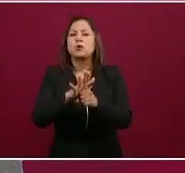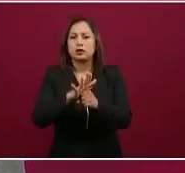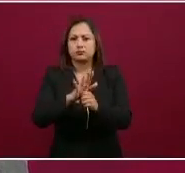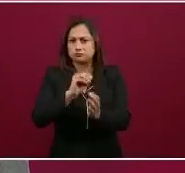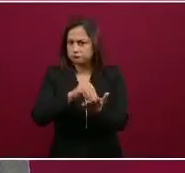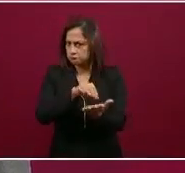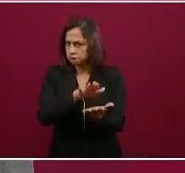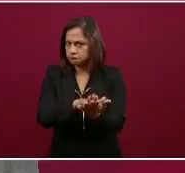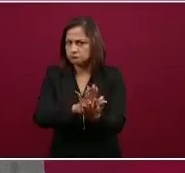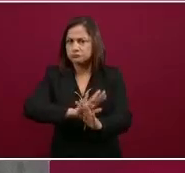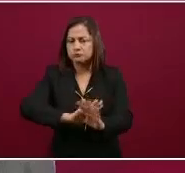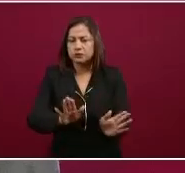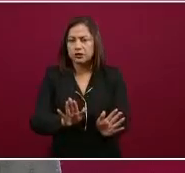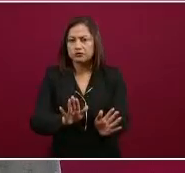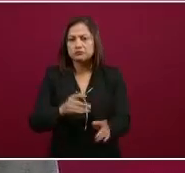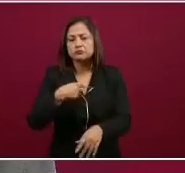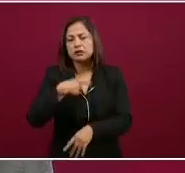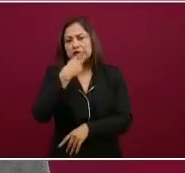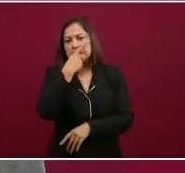aceptar